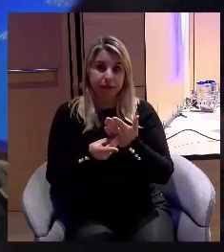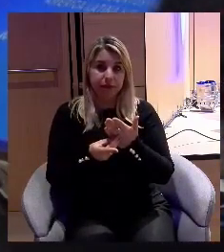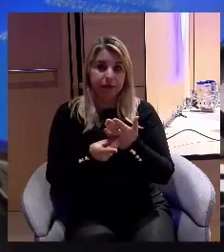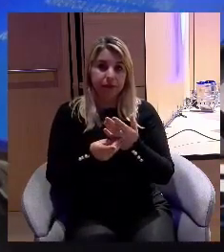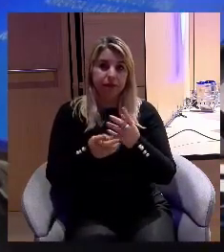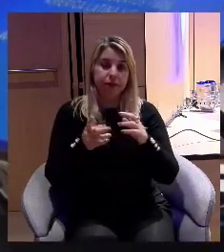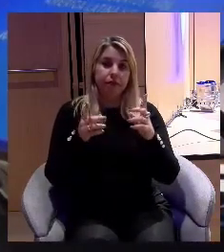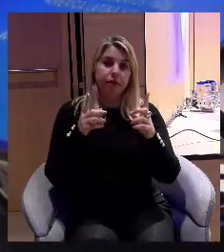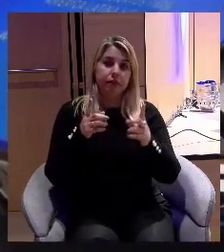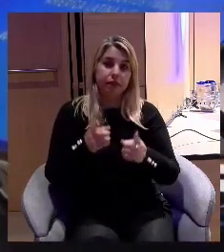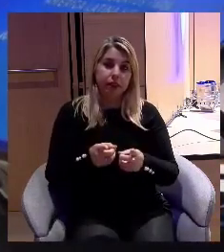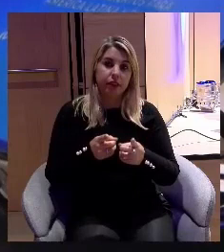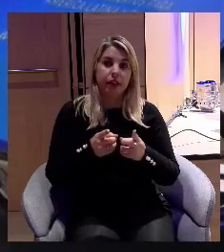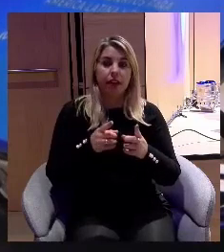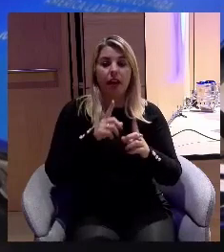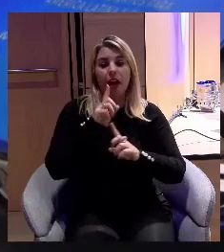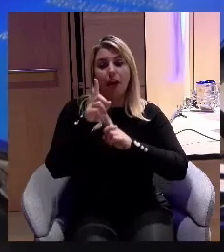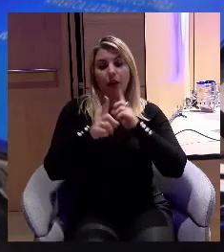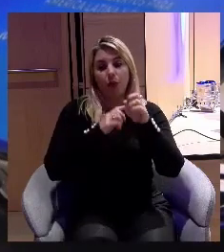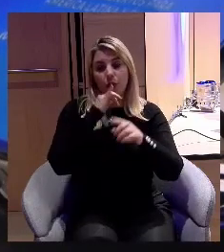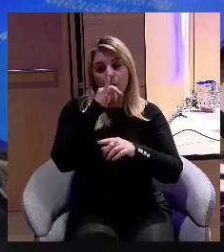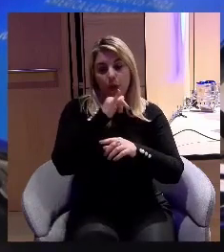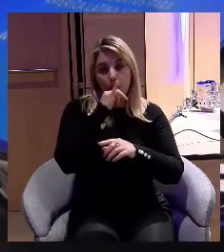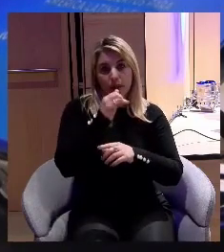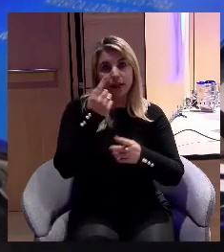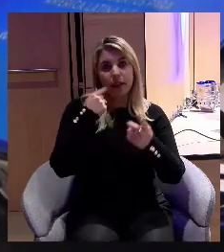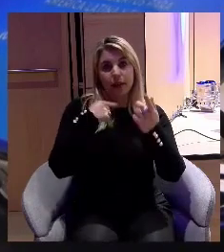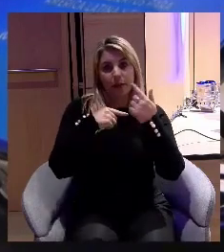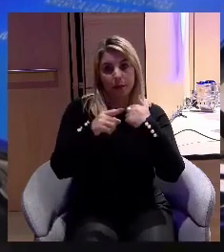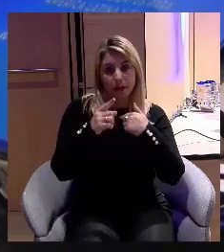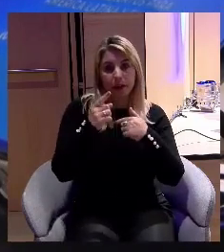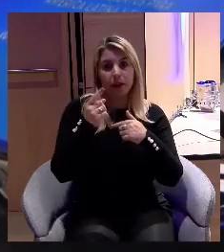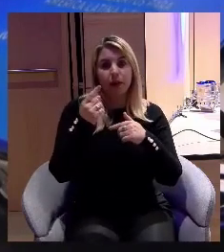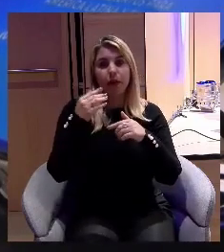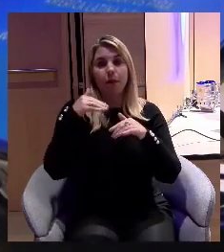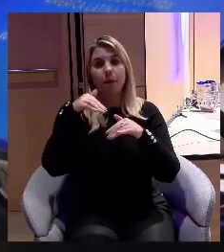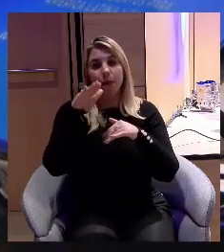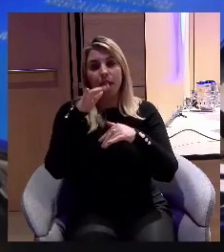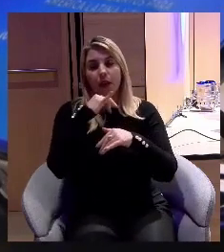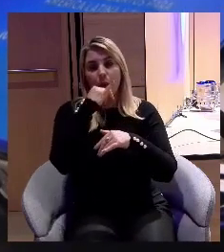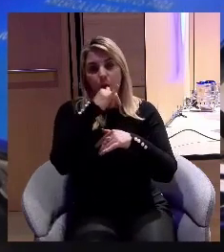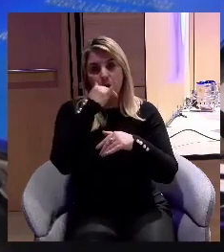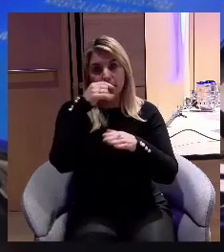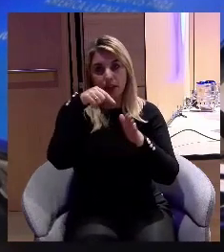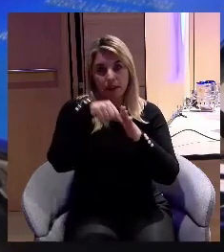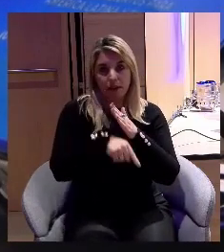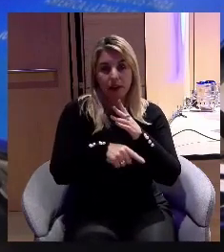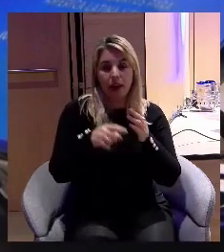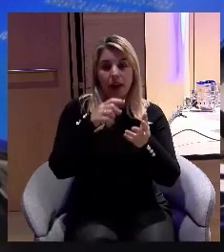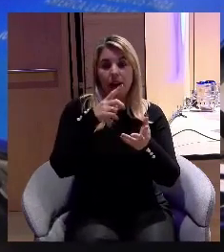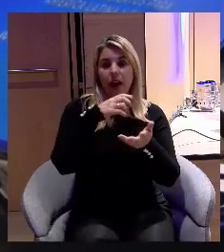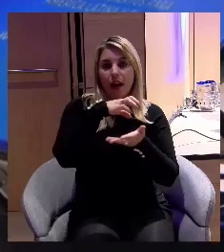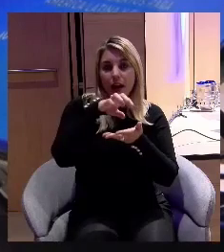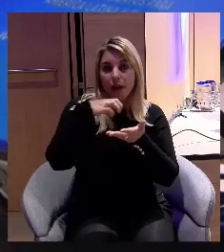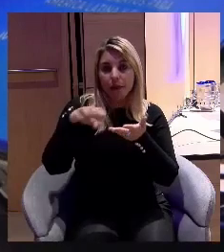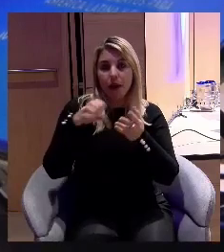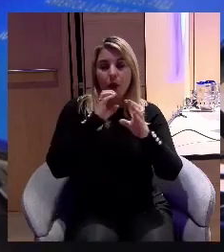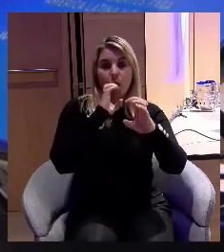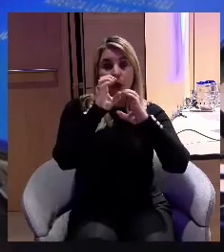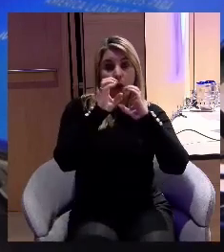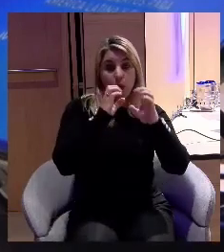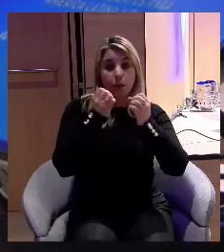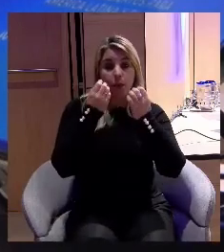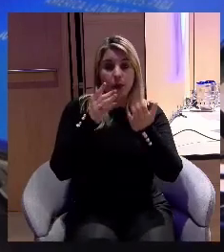También ya Vale comentó algunos, pero me gustaría hacer hincapié sobre los que quizás no tanto, que es sobre los aspectos más de comunicación, porque nos gusta ver